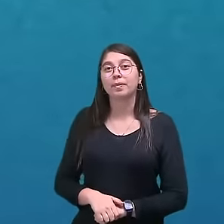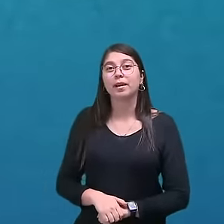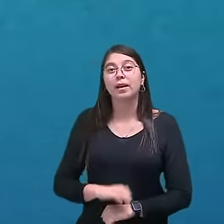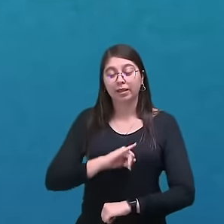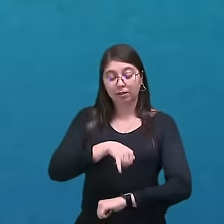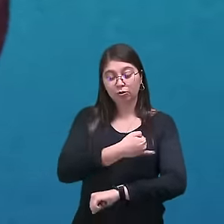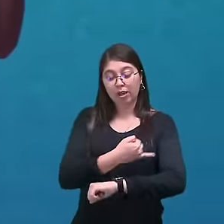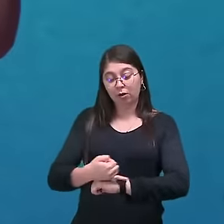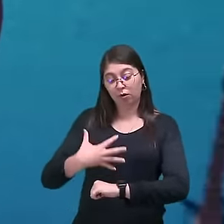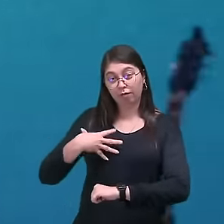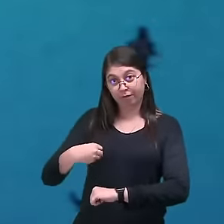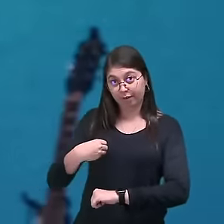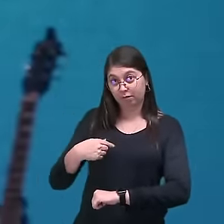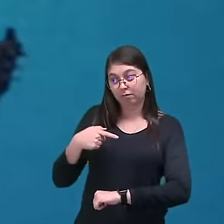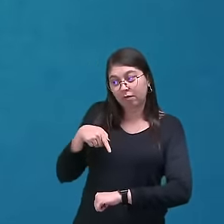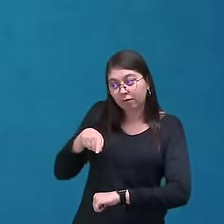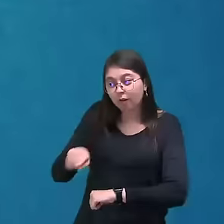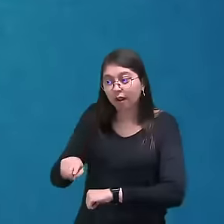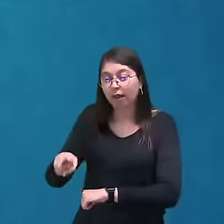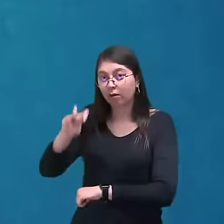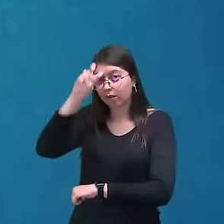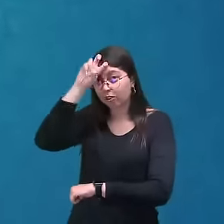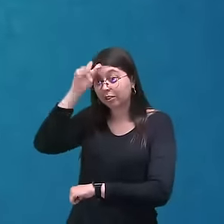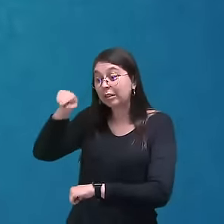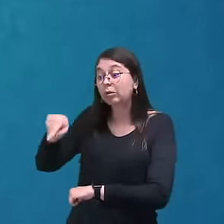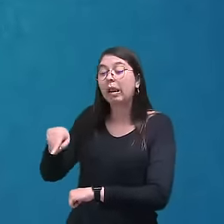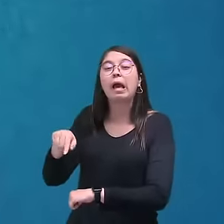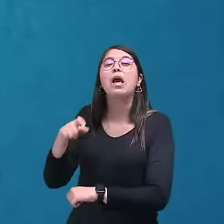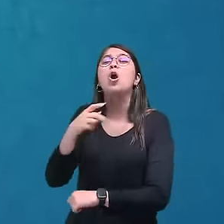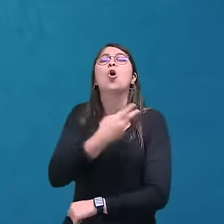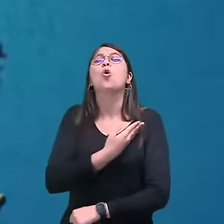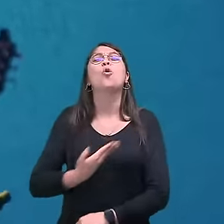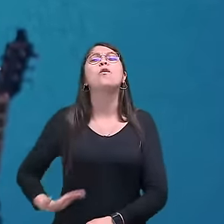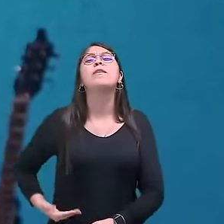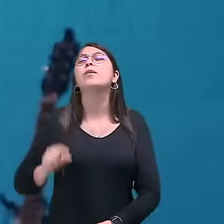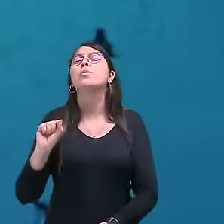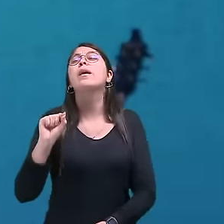estaba gobernando era un soñador.